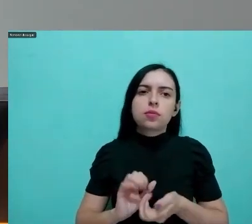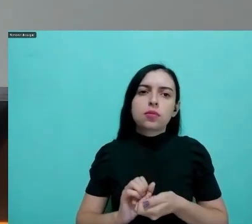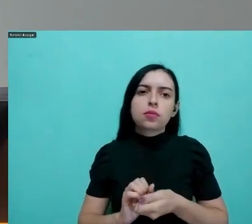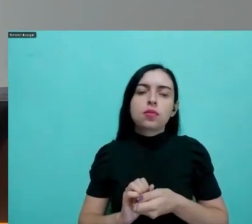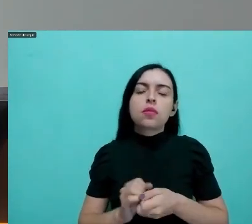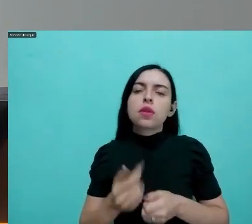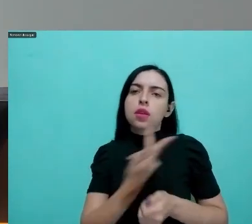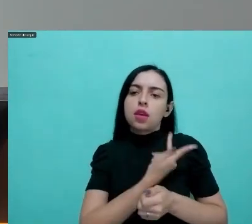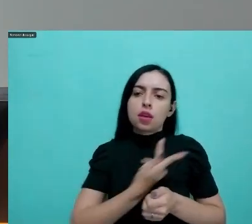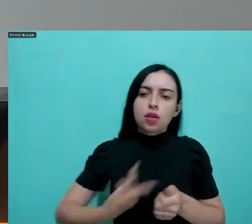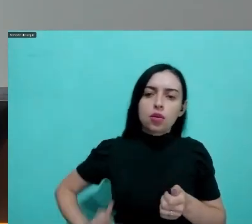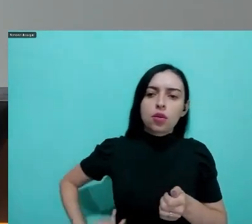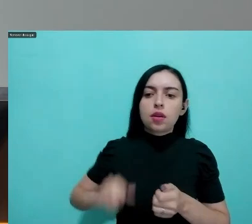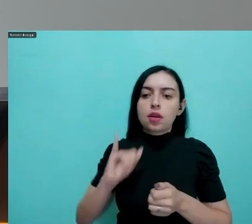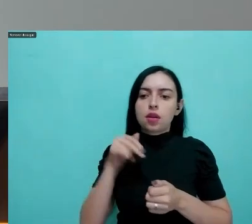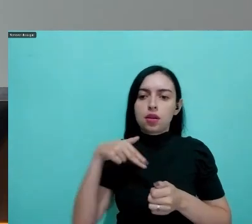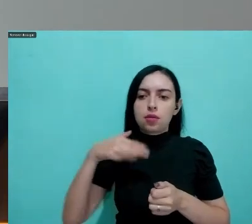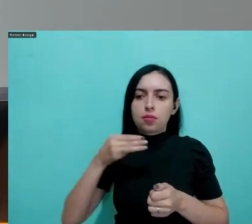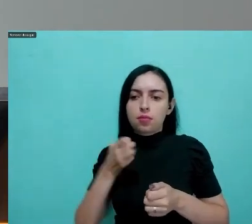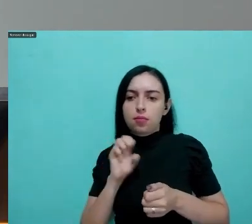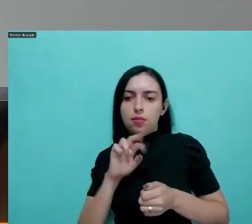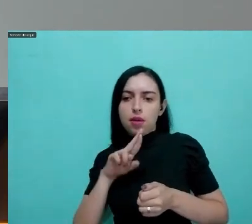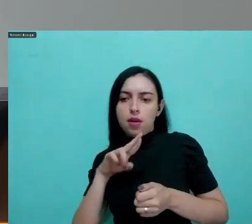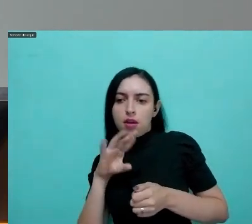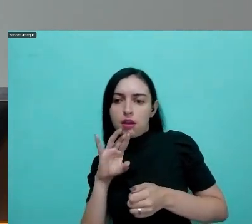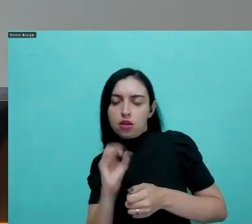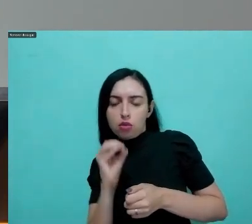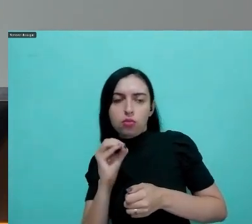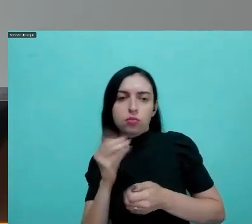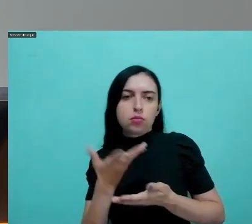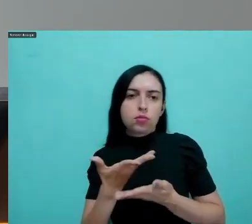república, imperio, con varios regímenes